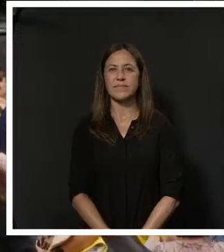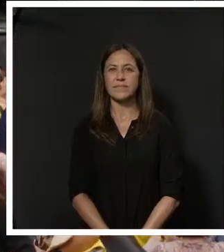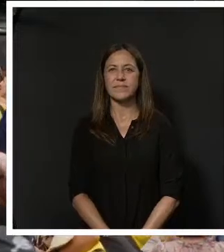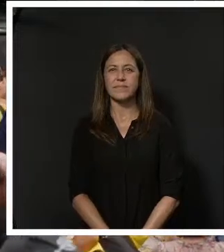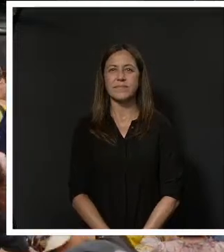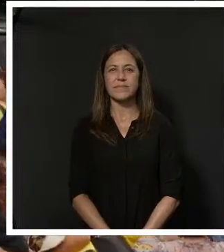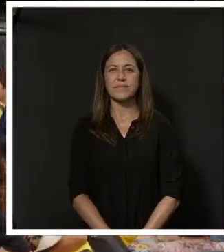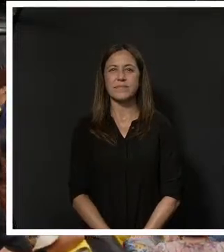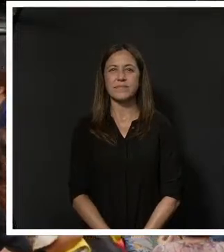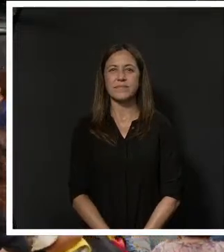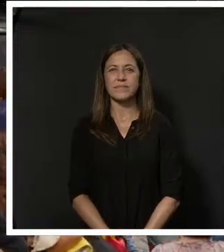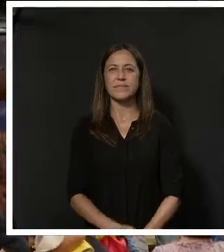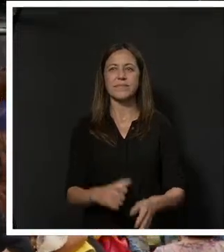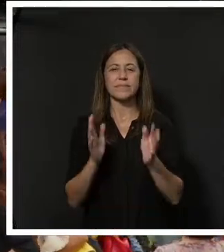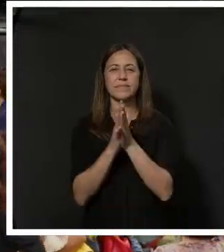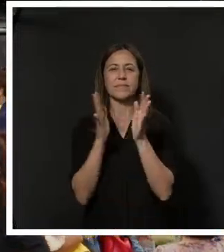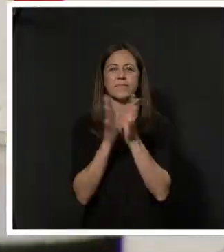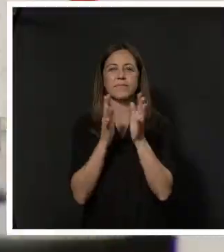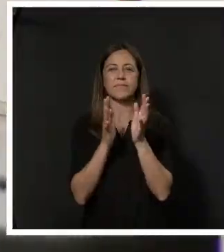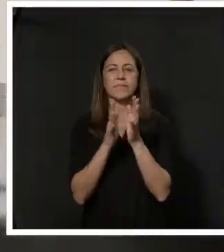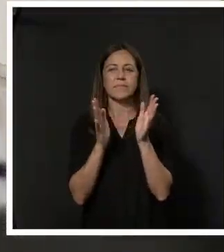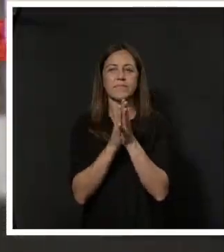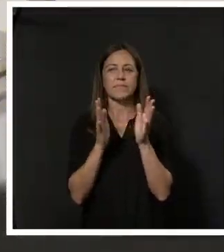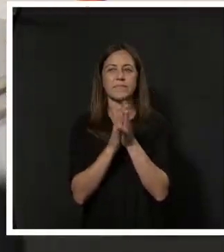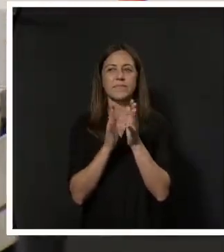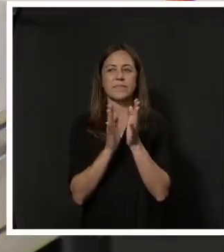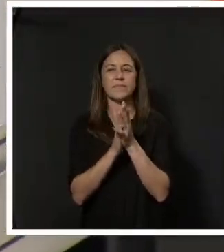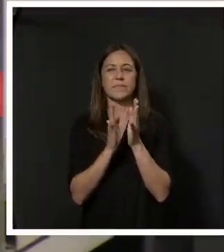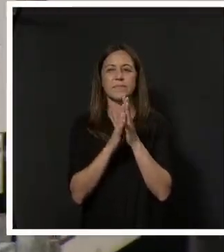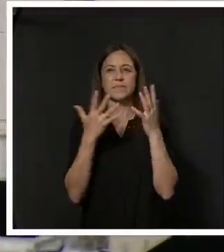aquí hay que hay que repartir